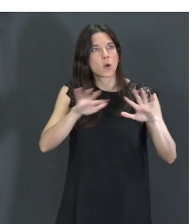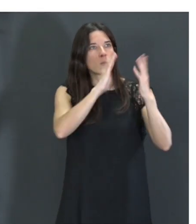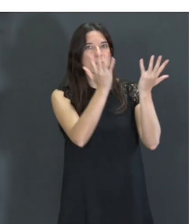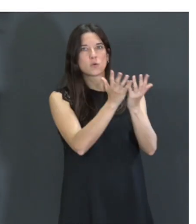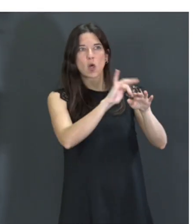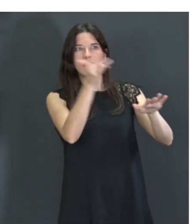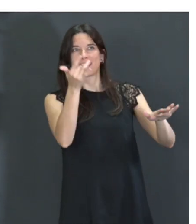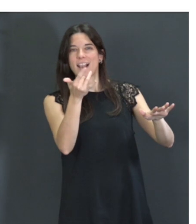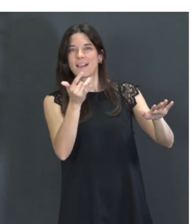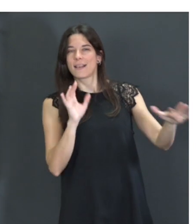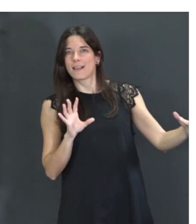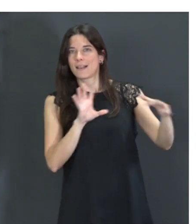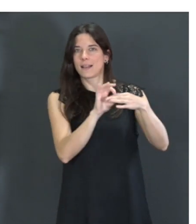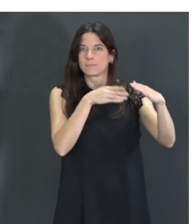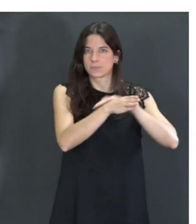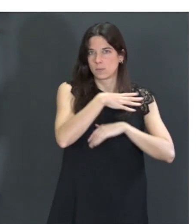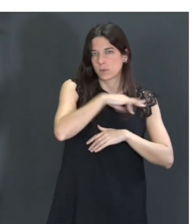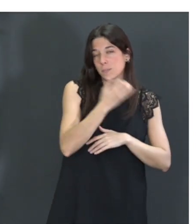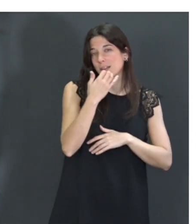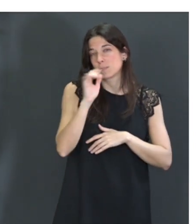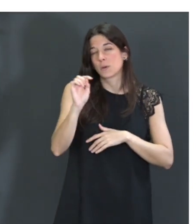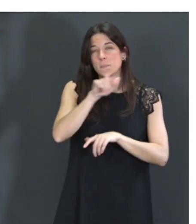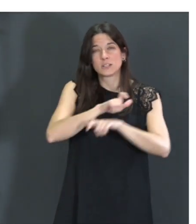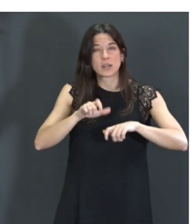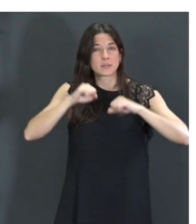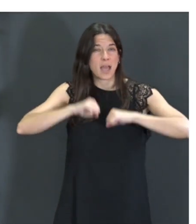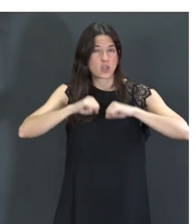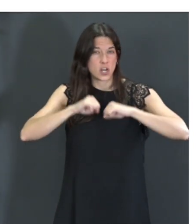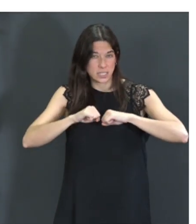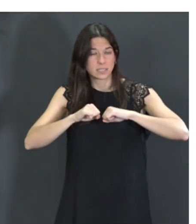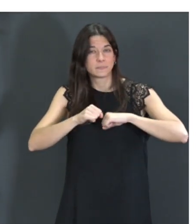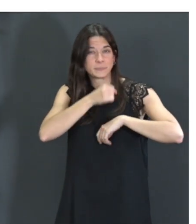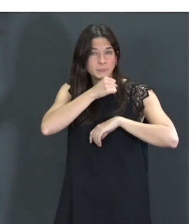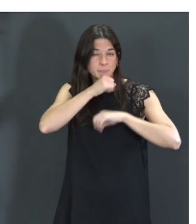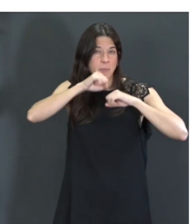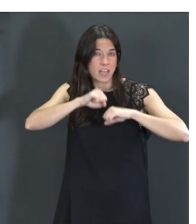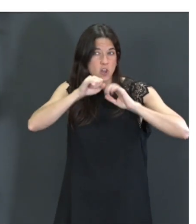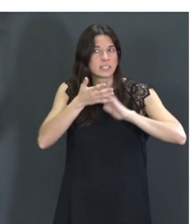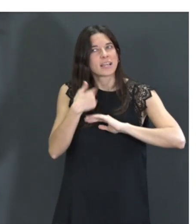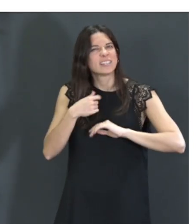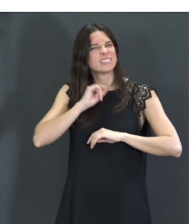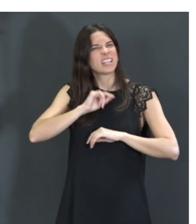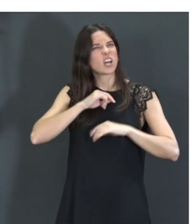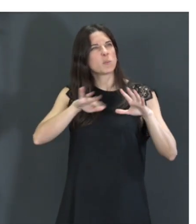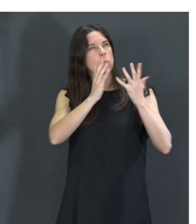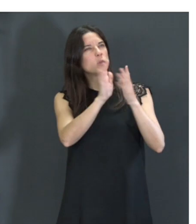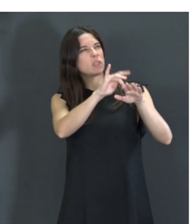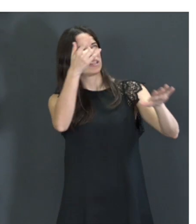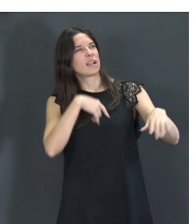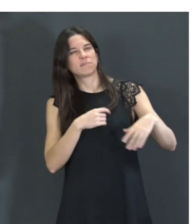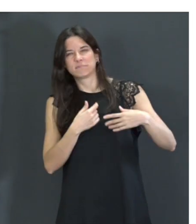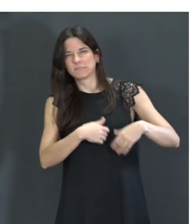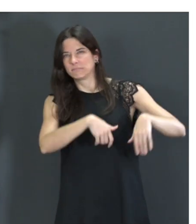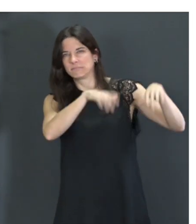digital en el que vivimos, sobre todo en el caso de las personas mayores que se vivían un poco como alejadas ya de este mundo, que ven el telediario, ven a su